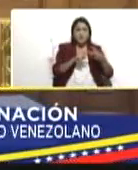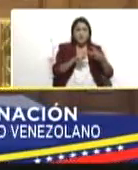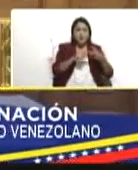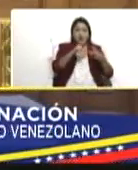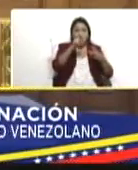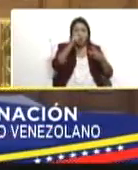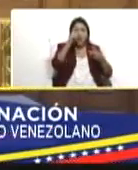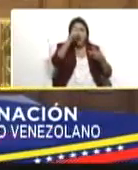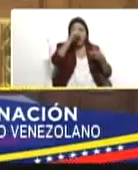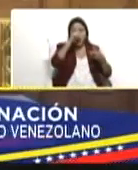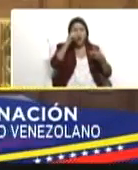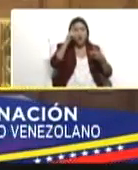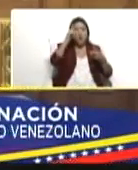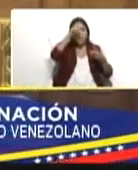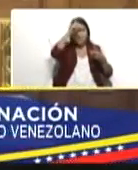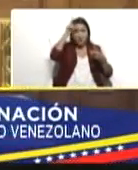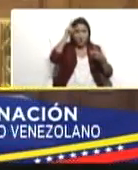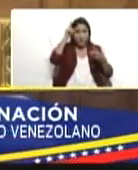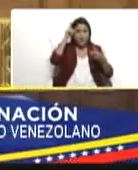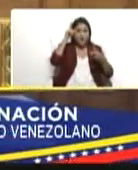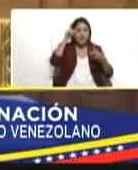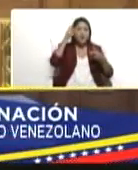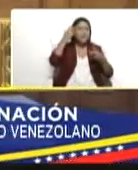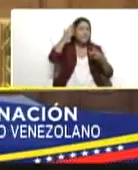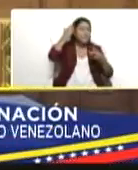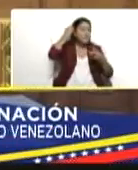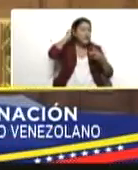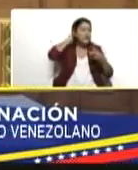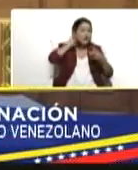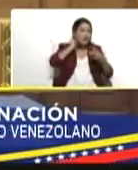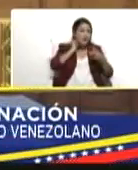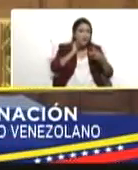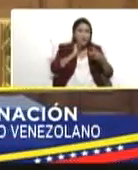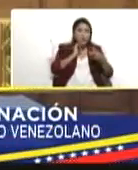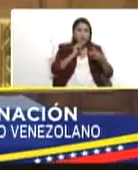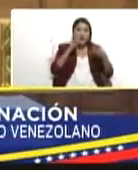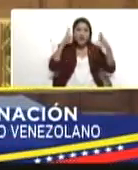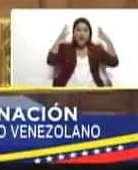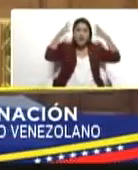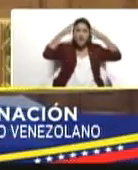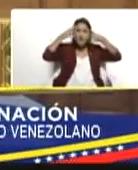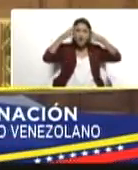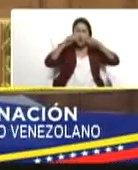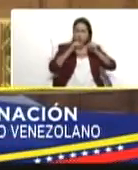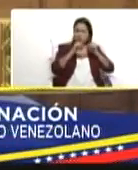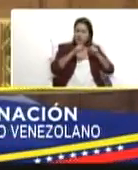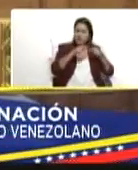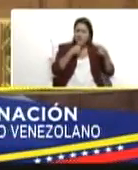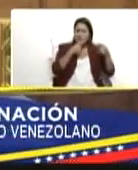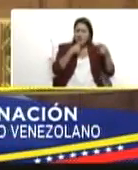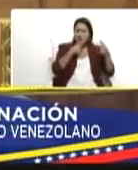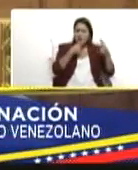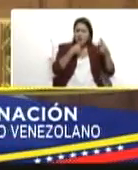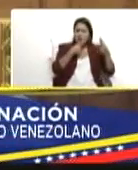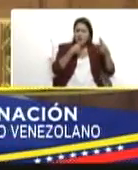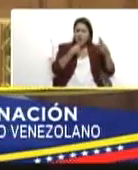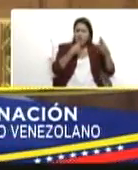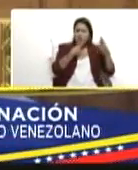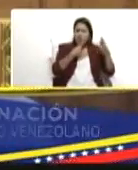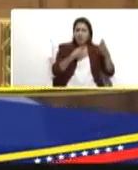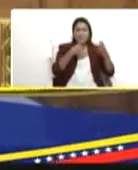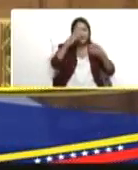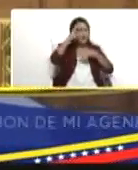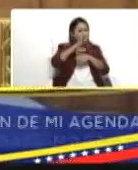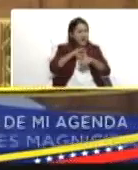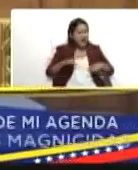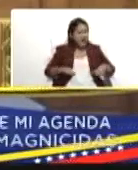la Machado el Ledesma mantuvieron en su lengua el tema de que los militares